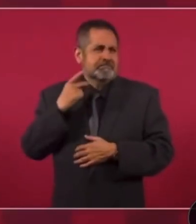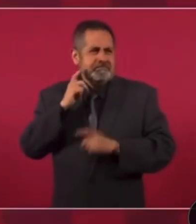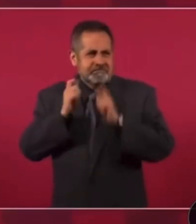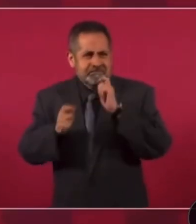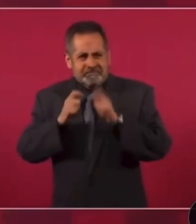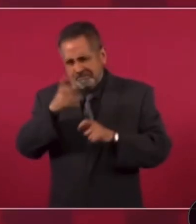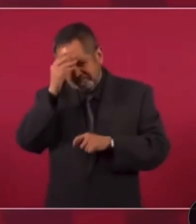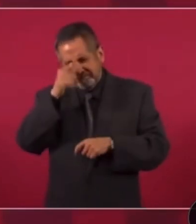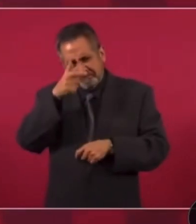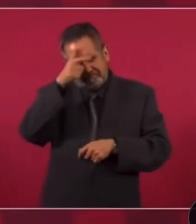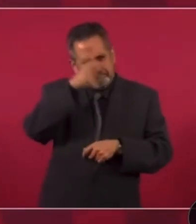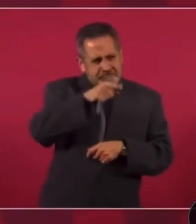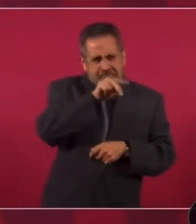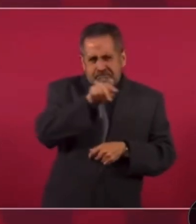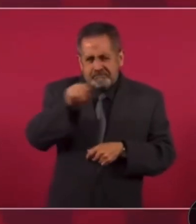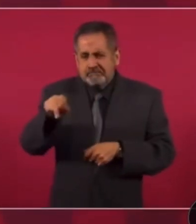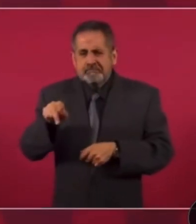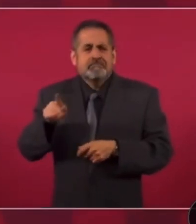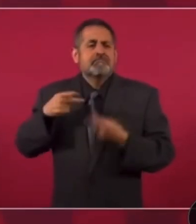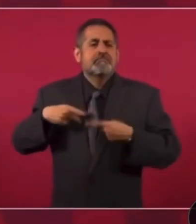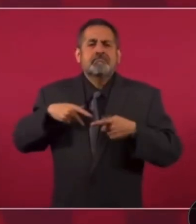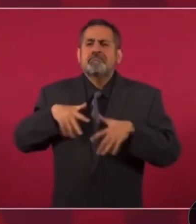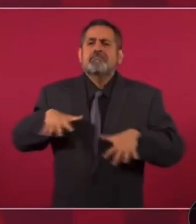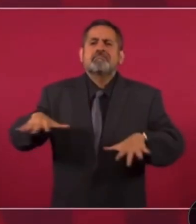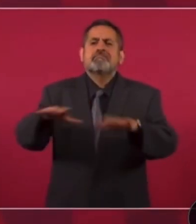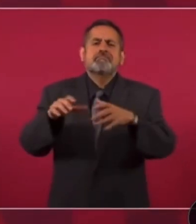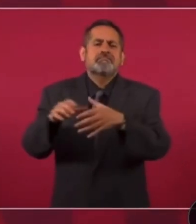y muy unido.